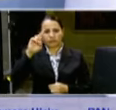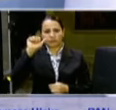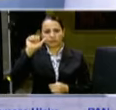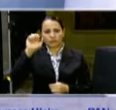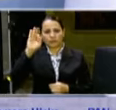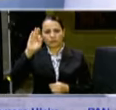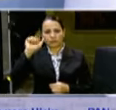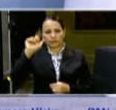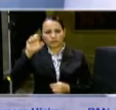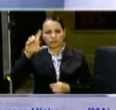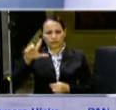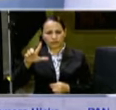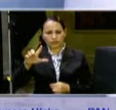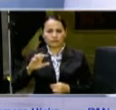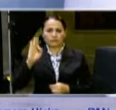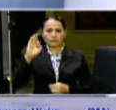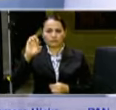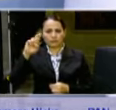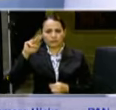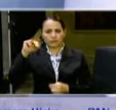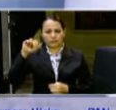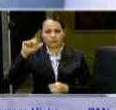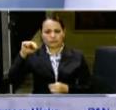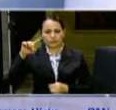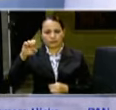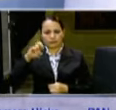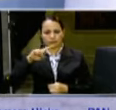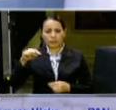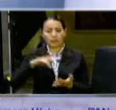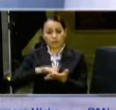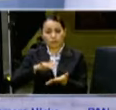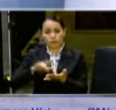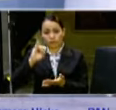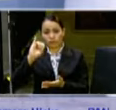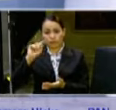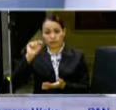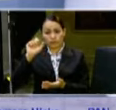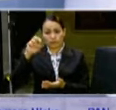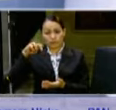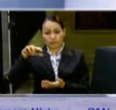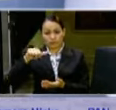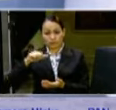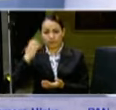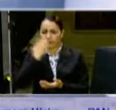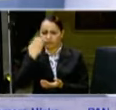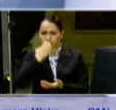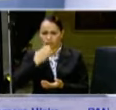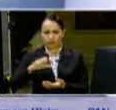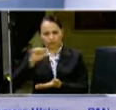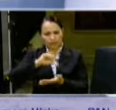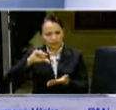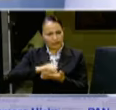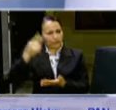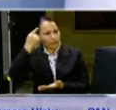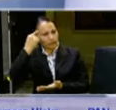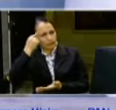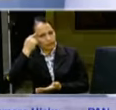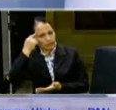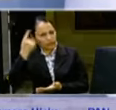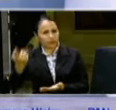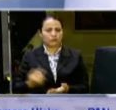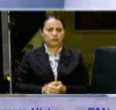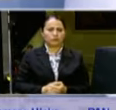Castro para que el apoyo de ITAM pudiera ser como el centro de pensamiento, el think tank para